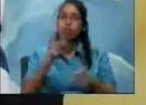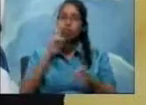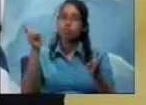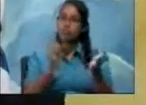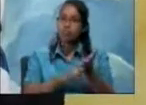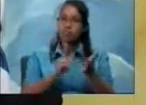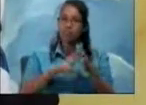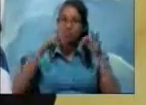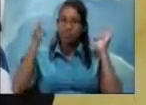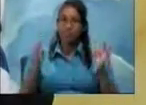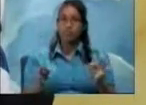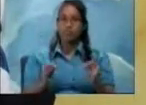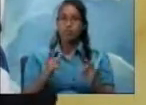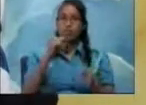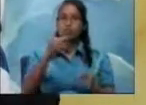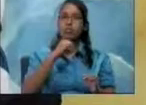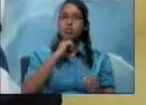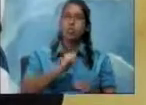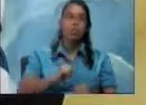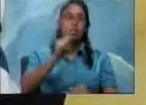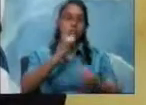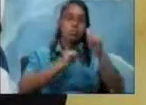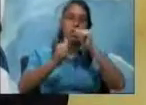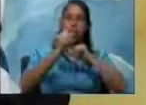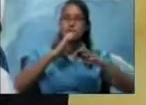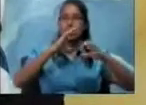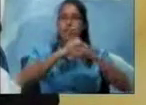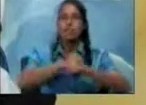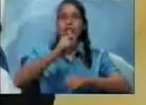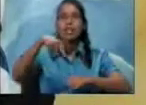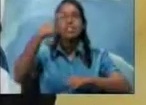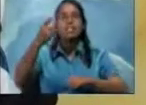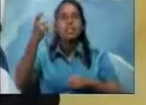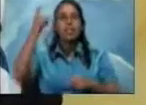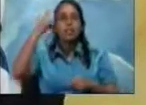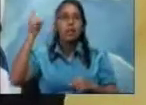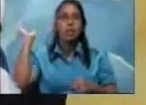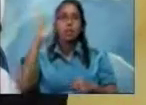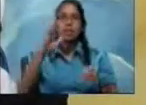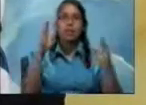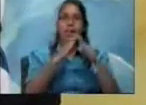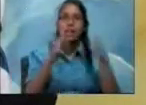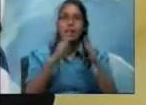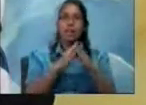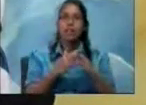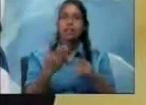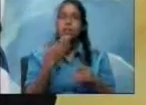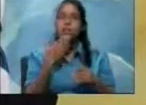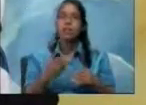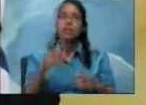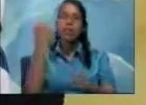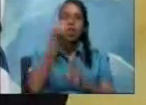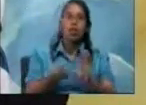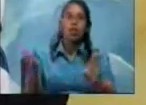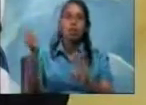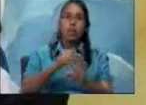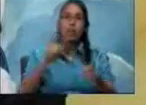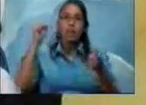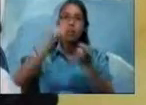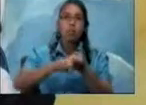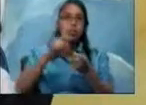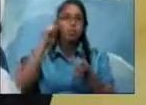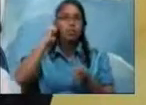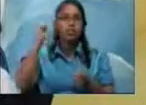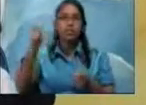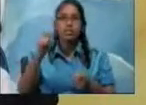usted de lo que se va y se emborracha en la noche y al día siguiente viene a la casa a pedir y a golpear a la familia y a dejar una familia